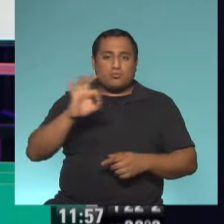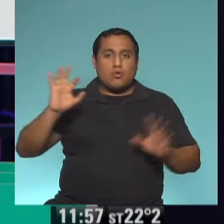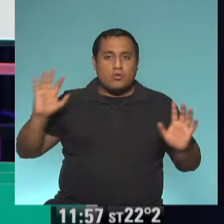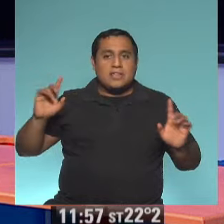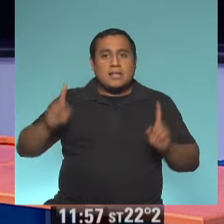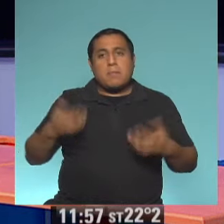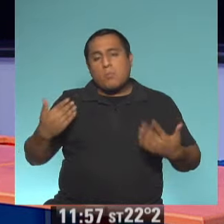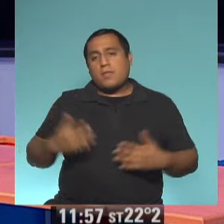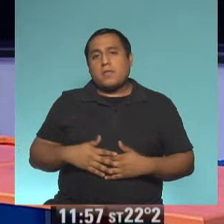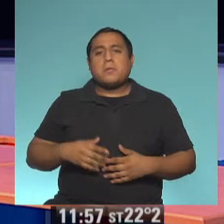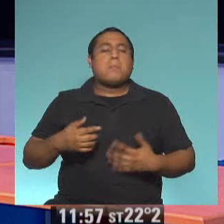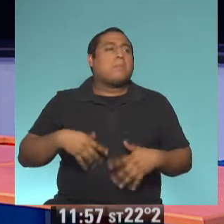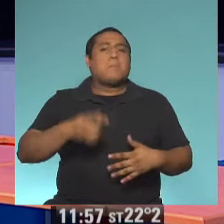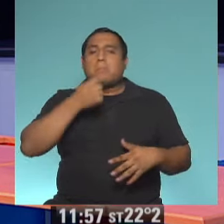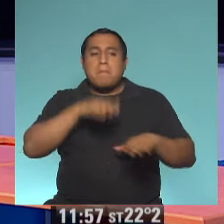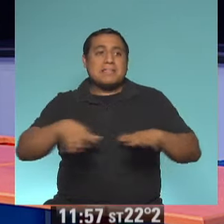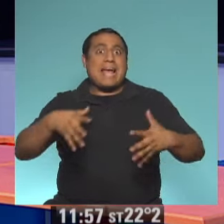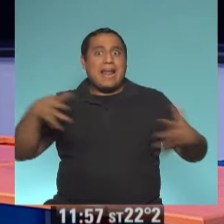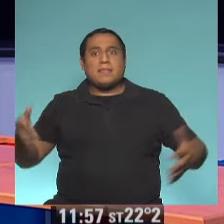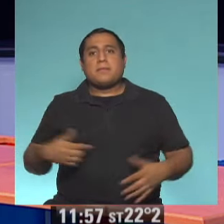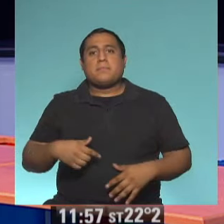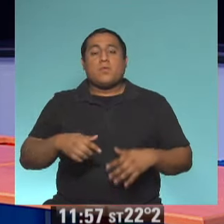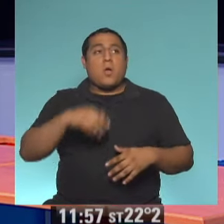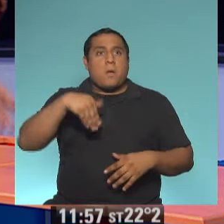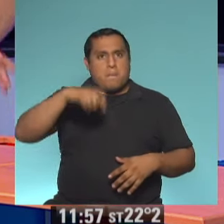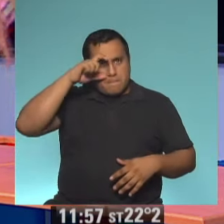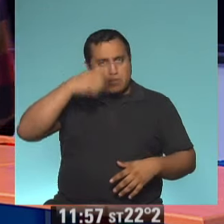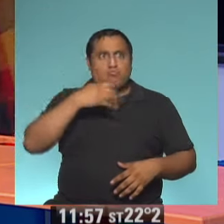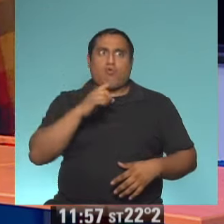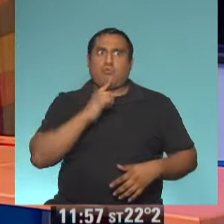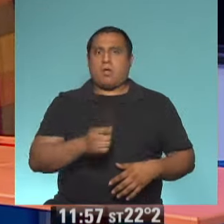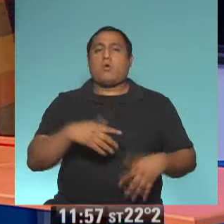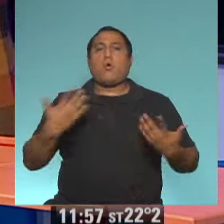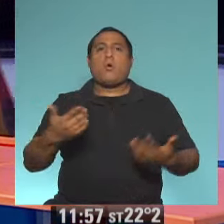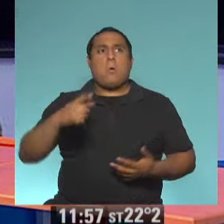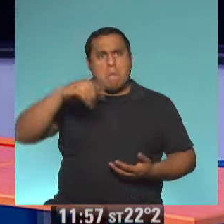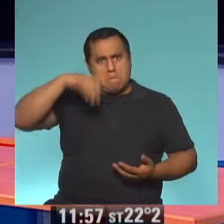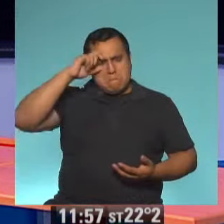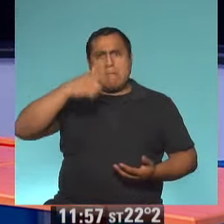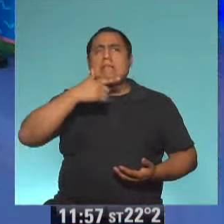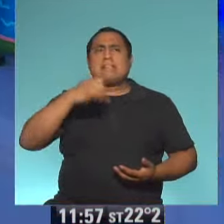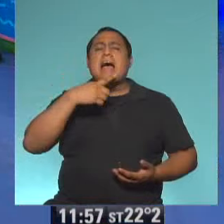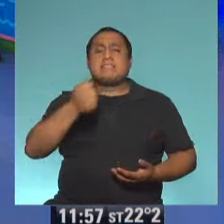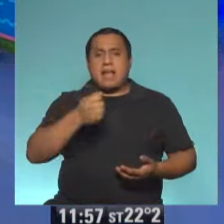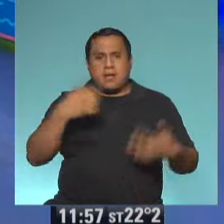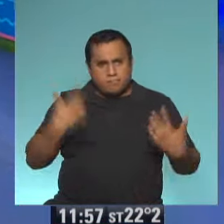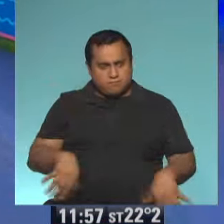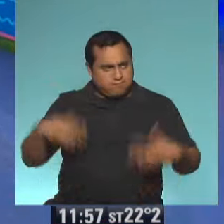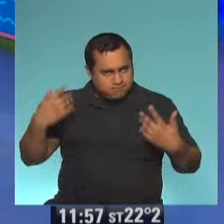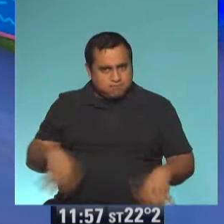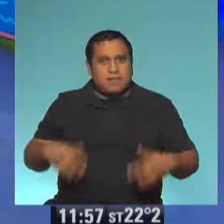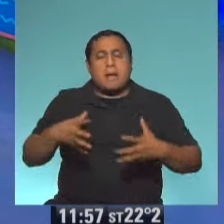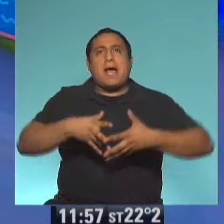porque yo puedo decir, por ejemplo, si es una mesa grande, puede ser una mesota o una mesaza. Hashtag